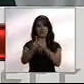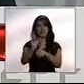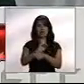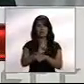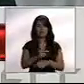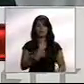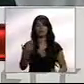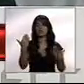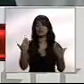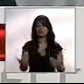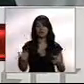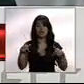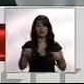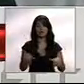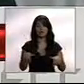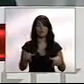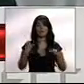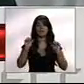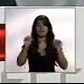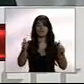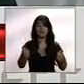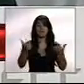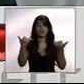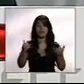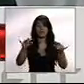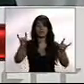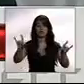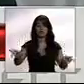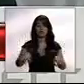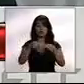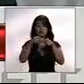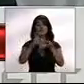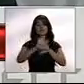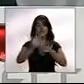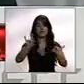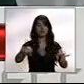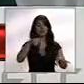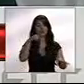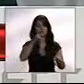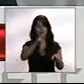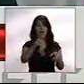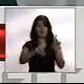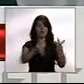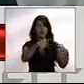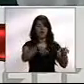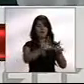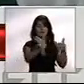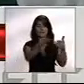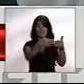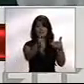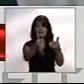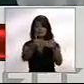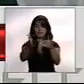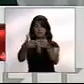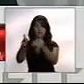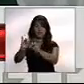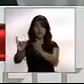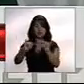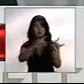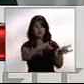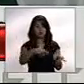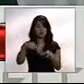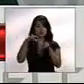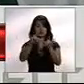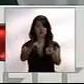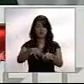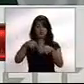hora ya hemos comenzado a recibir transmisión de aquellos centros electorales que cerraron, transmisión